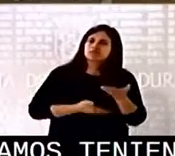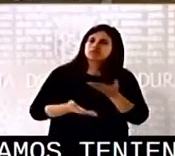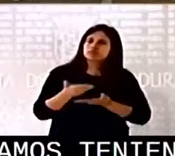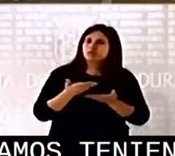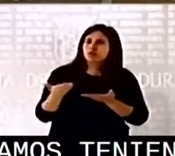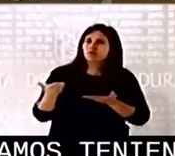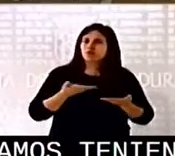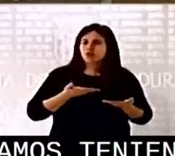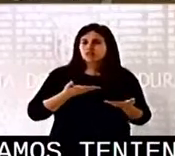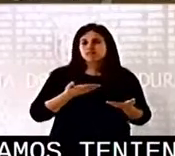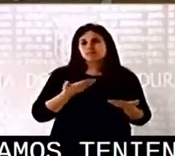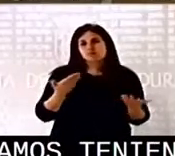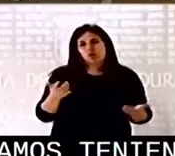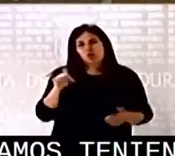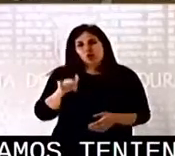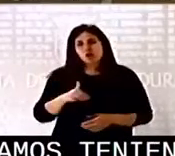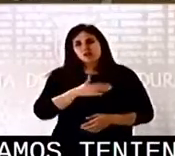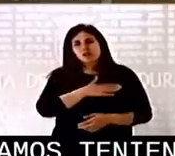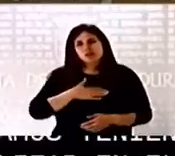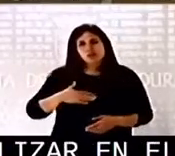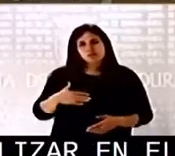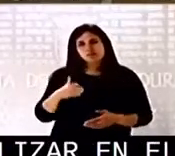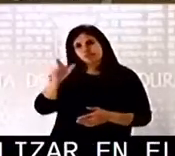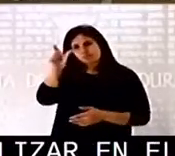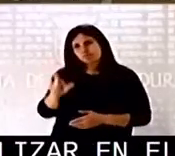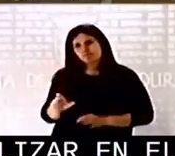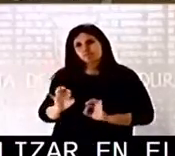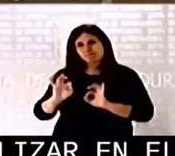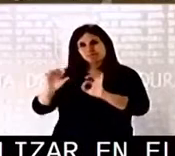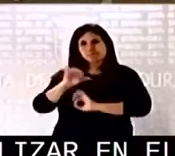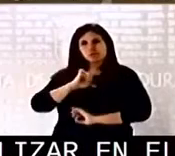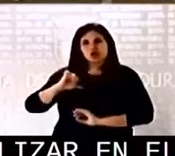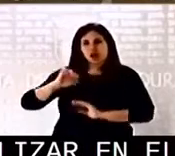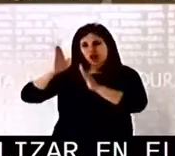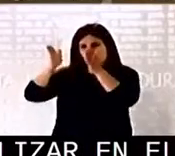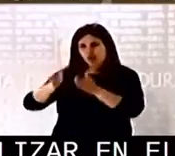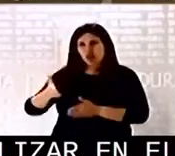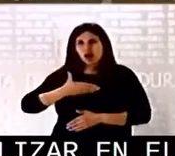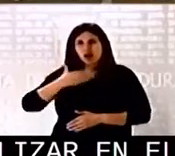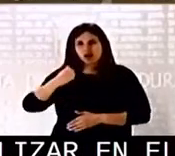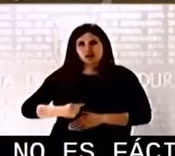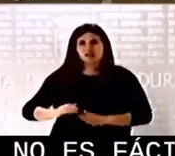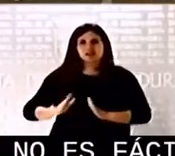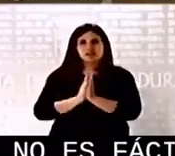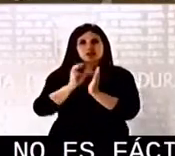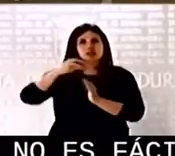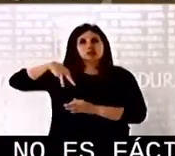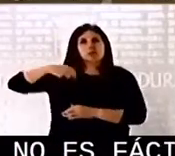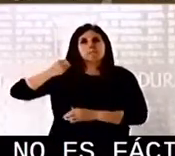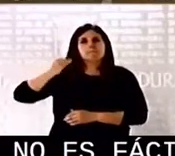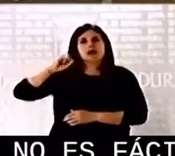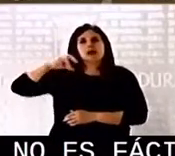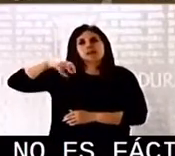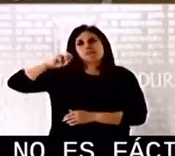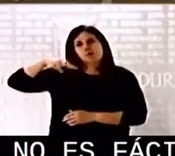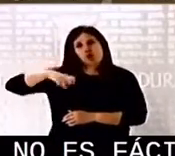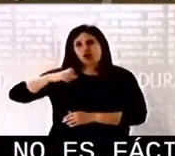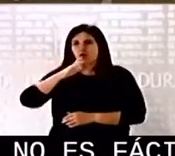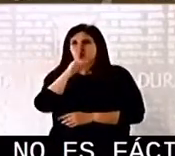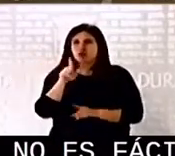quiero personalizar en el alcalde de Los Santos de Maimona, porque no es fácil para un alcalde tener que llamar a su ciudadanía a